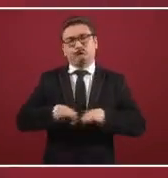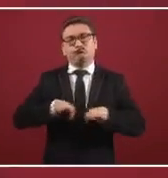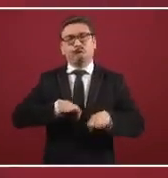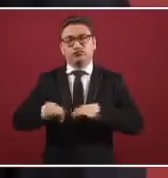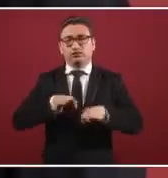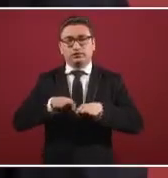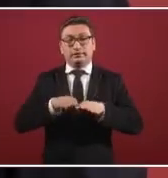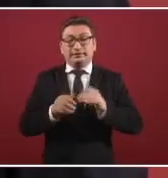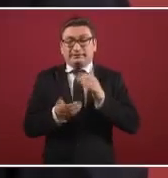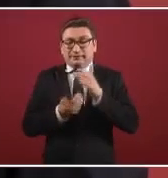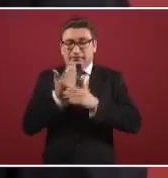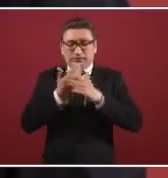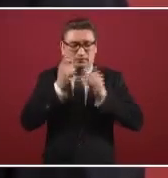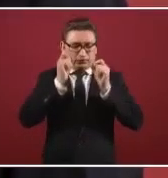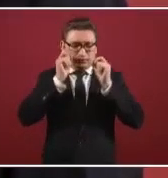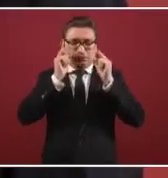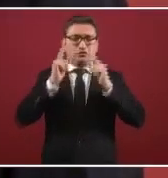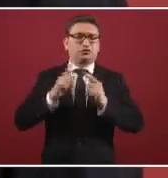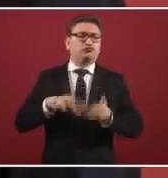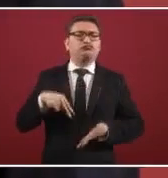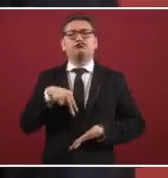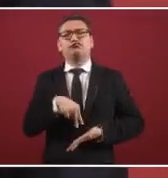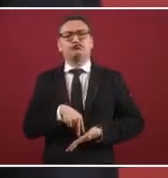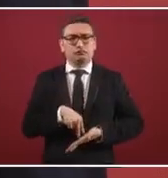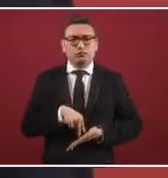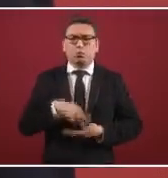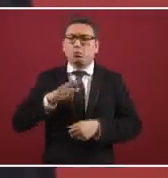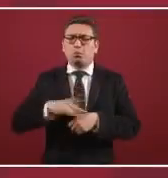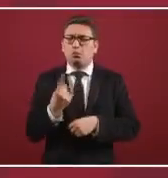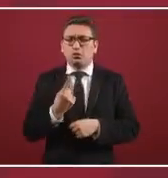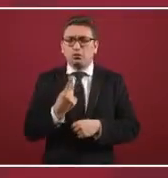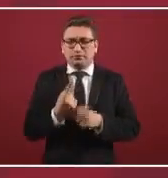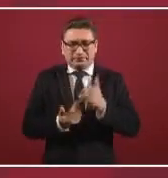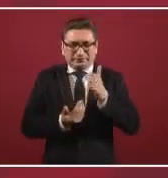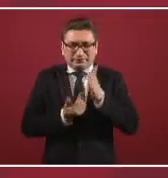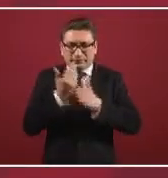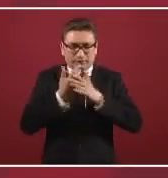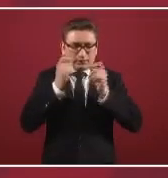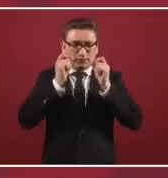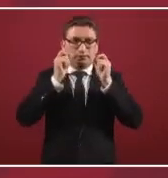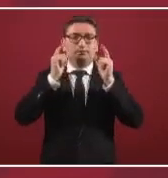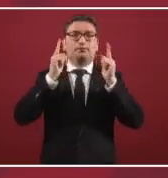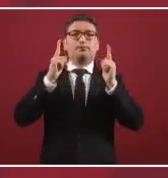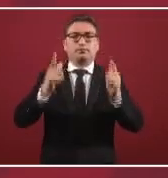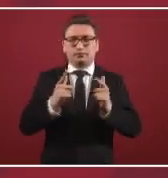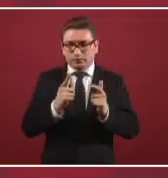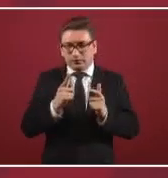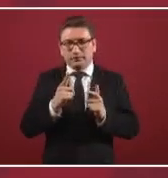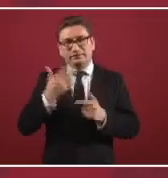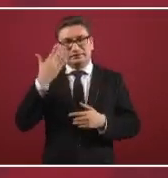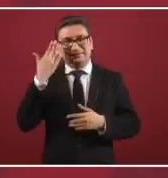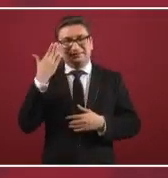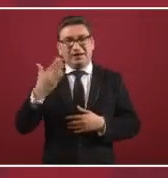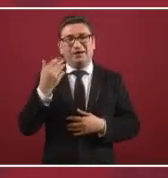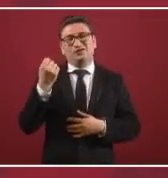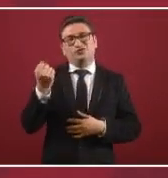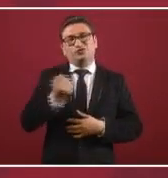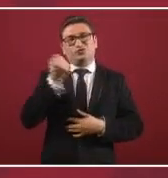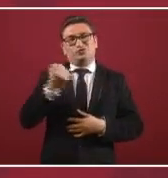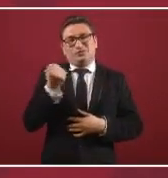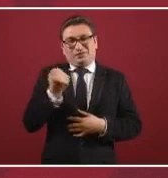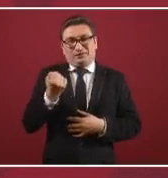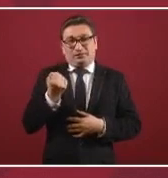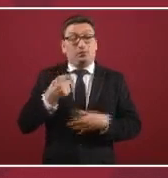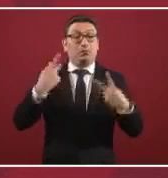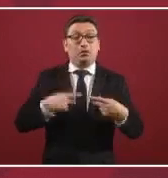porque muy temprano reparten los pedacitos de suerte, el que se levanta